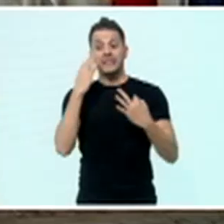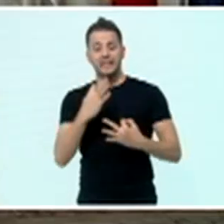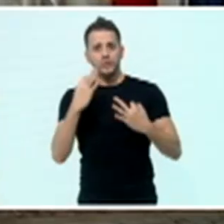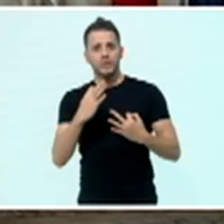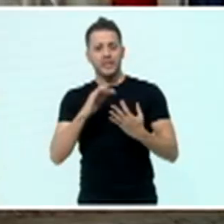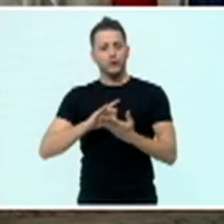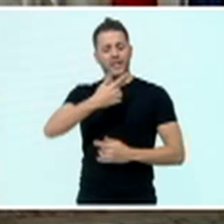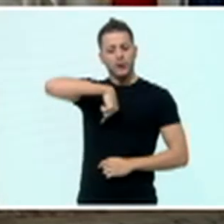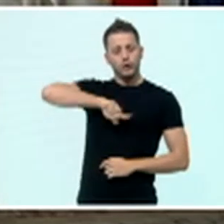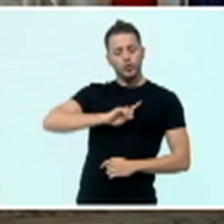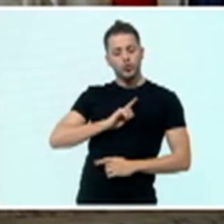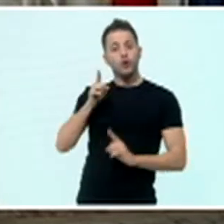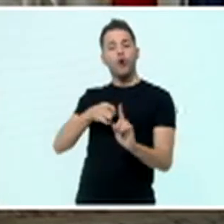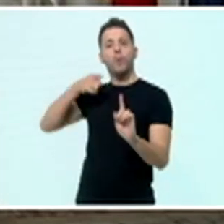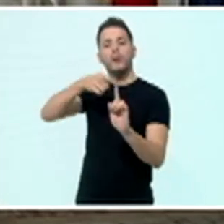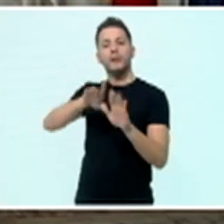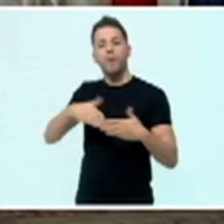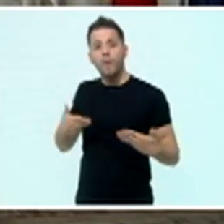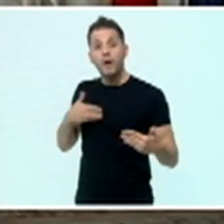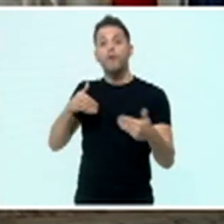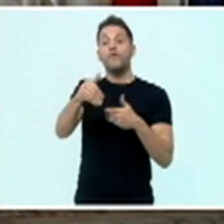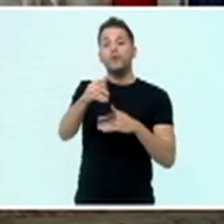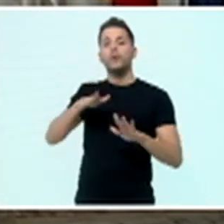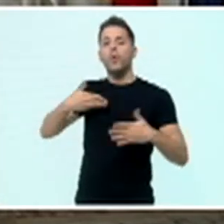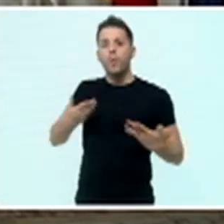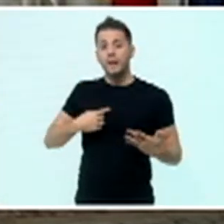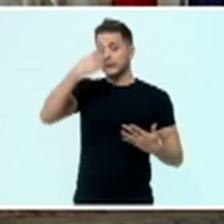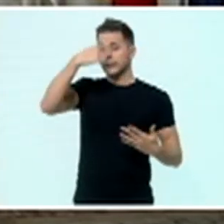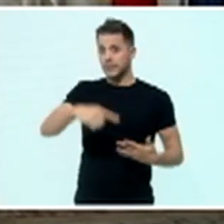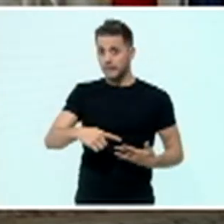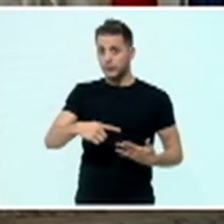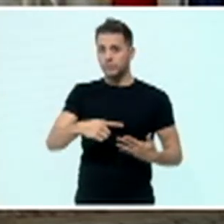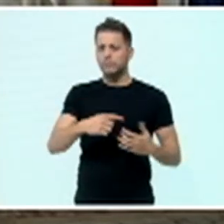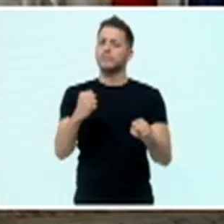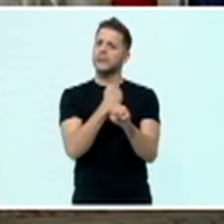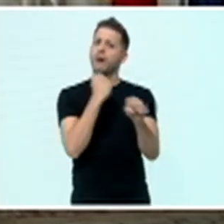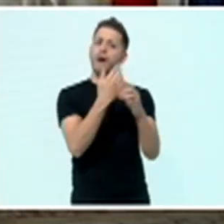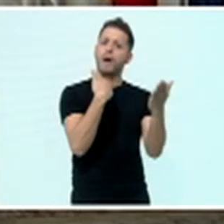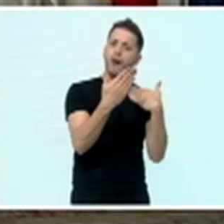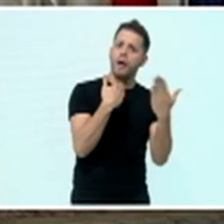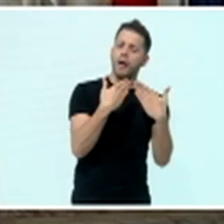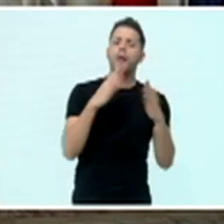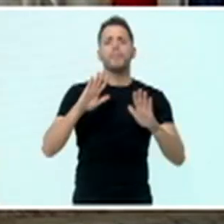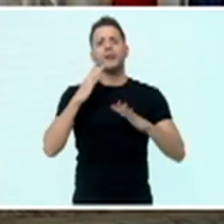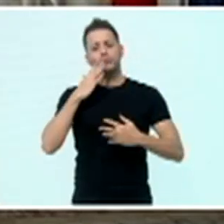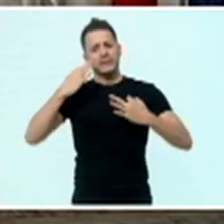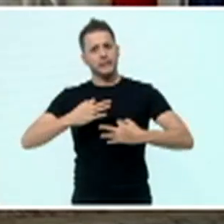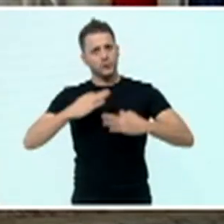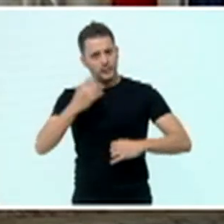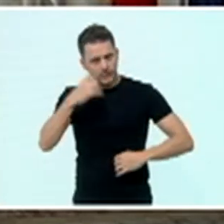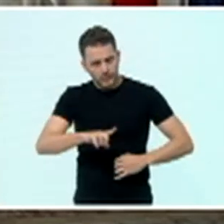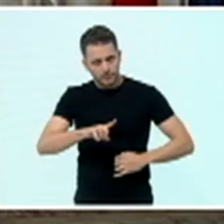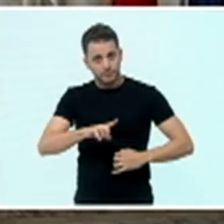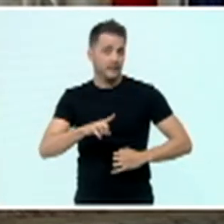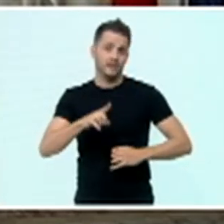somos, el saber lo que queremos, el trabajar con diálogo pero al mismo tiempo con firmeza, es la clave para que vengan